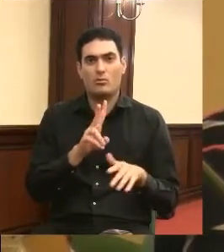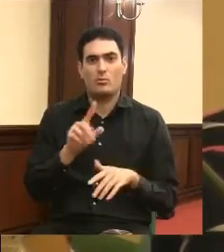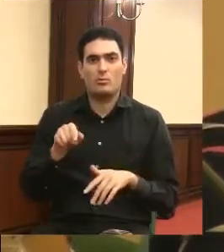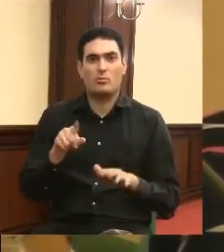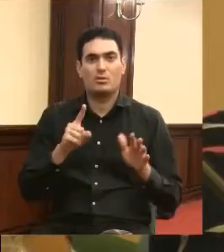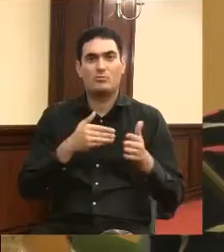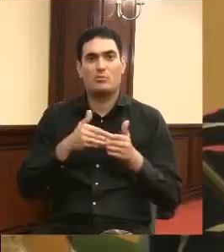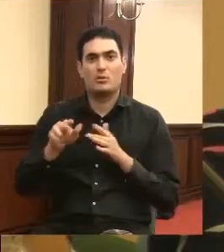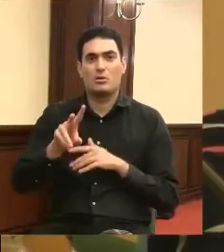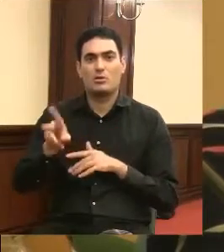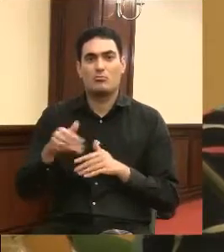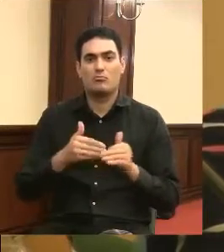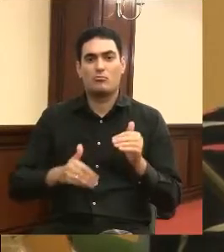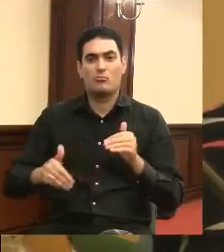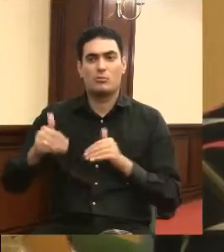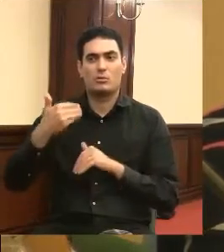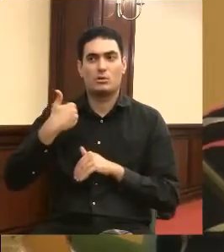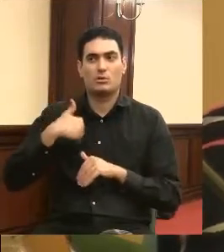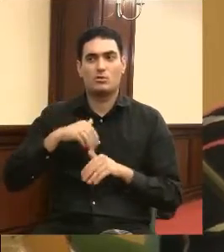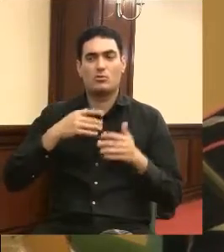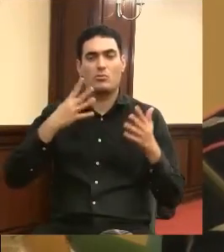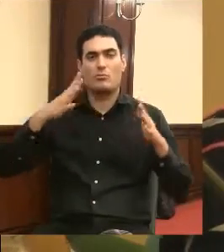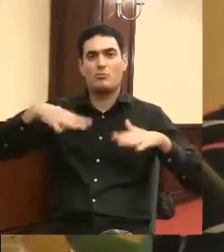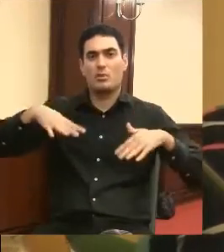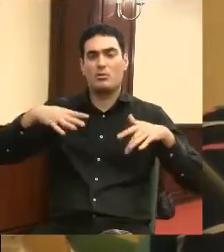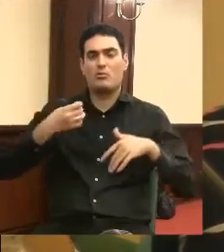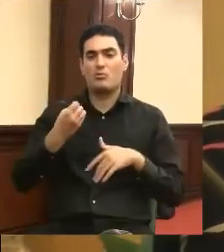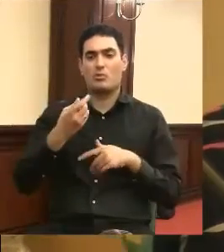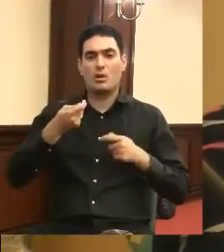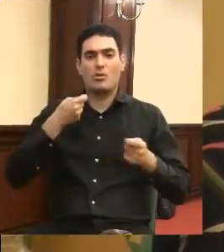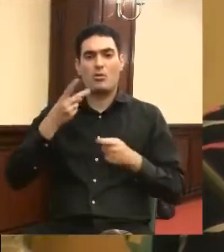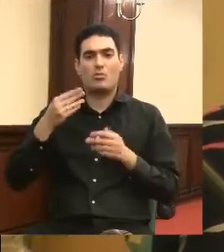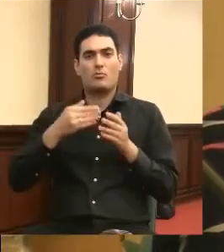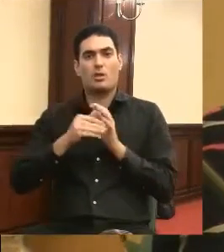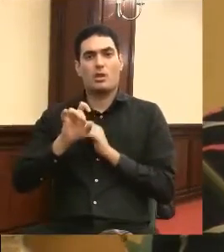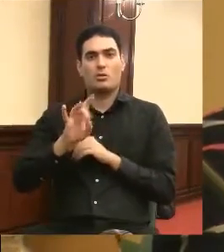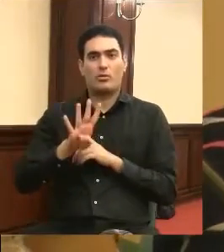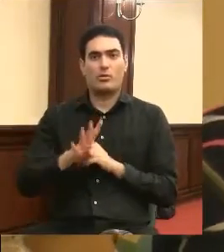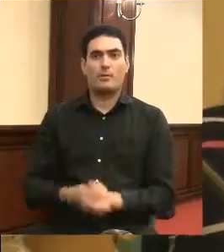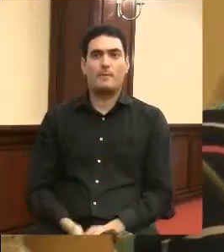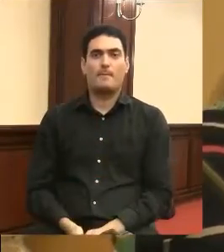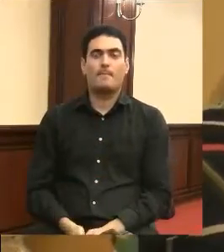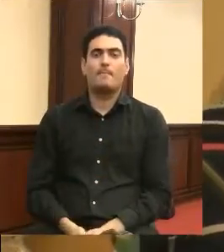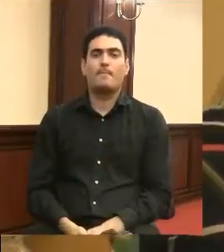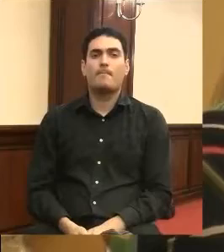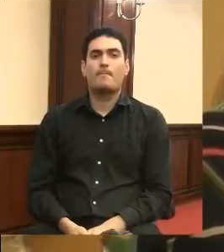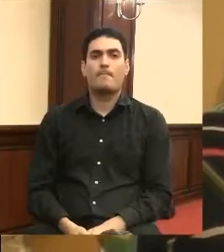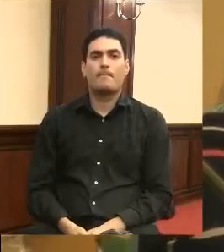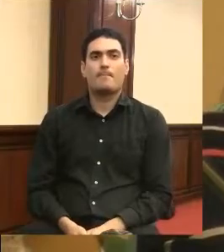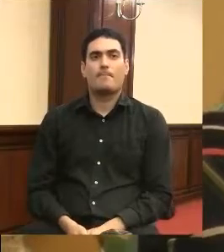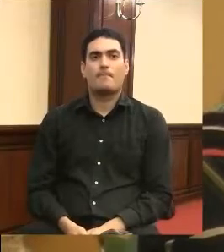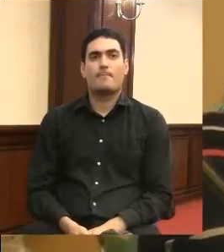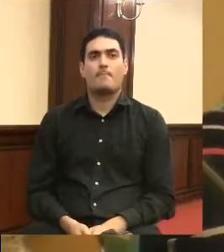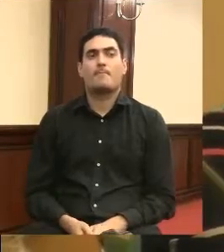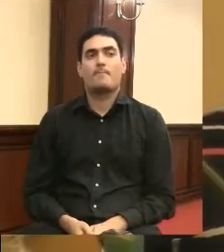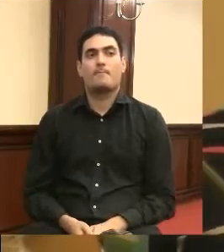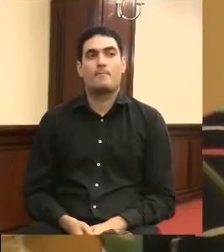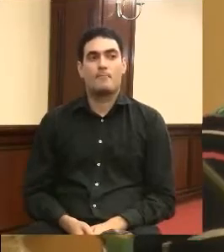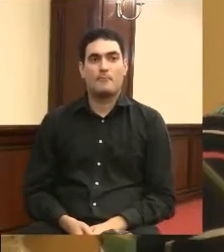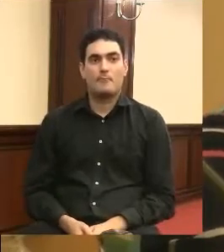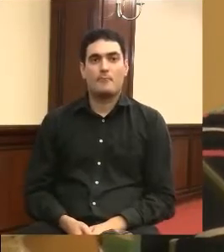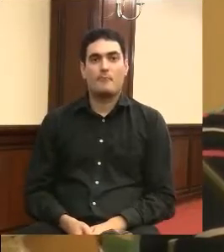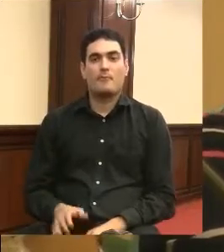del 2005 eran de 922,6 millones de euros, superando ya en esos 9 meses la cifra de negocio del